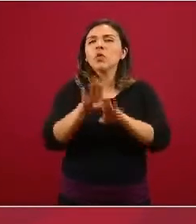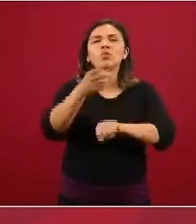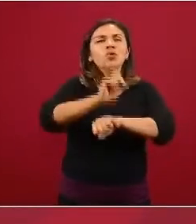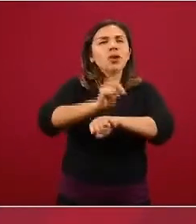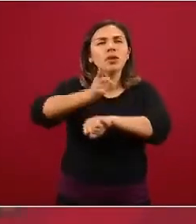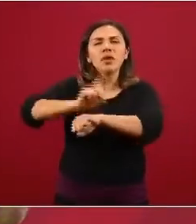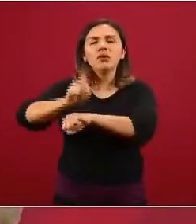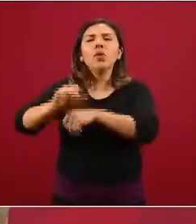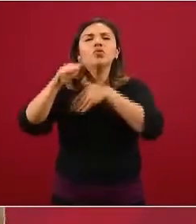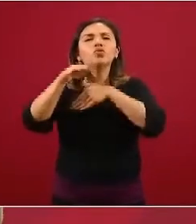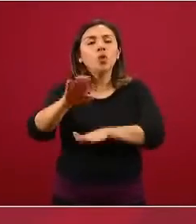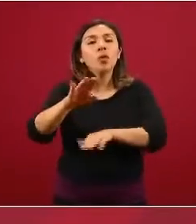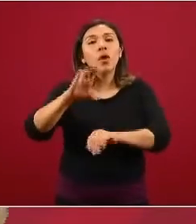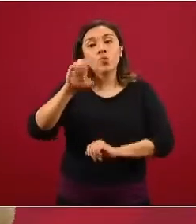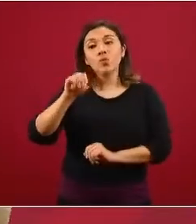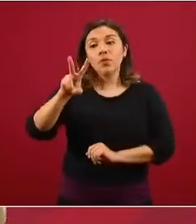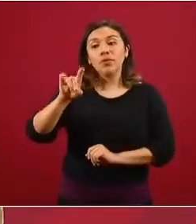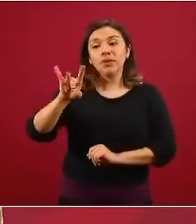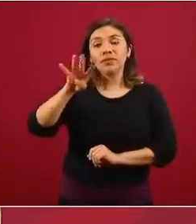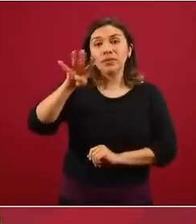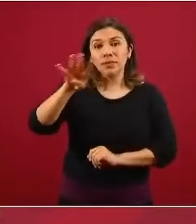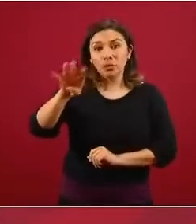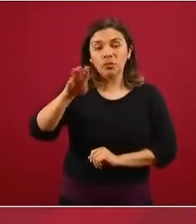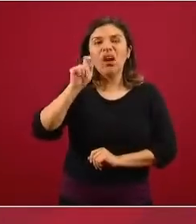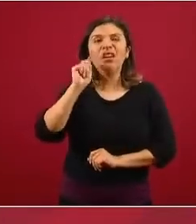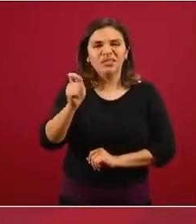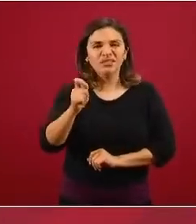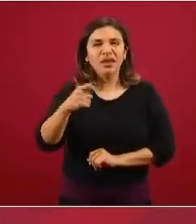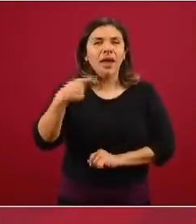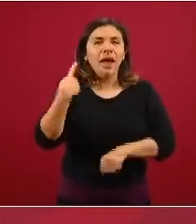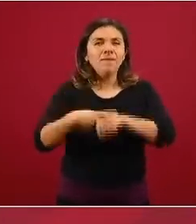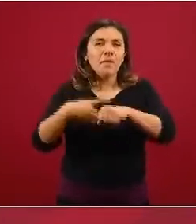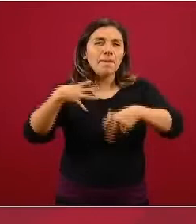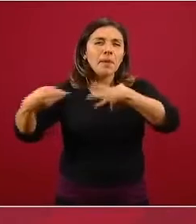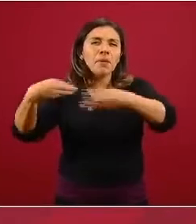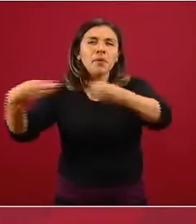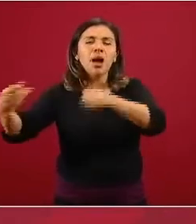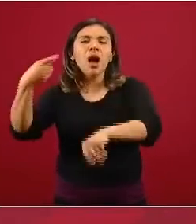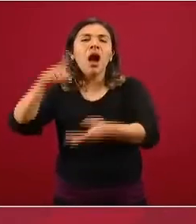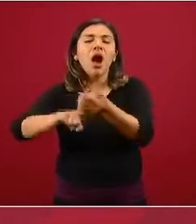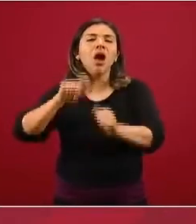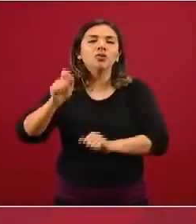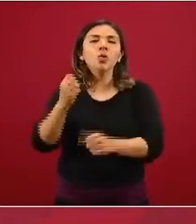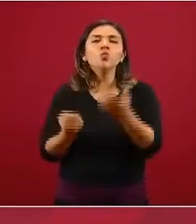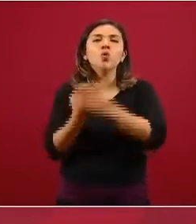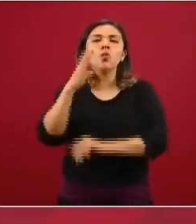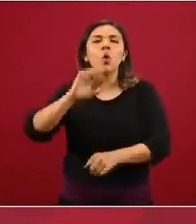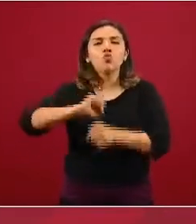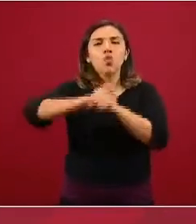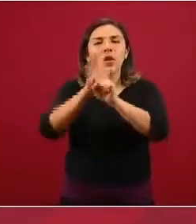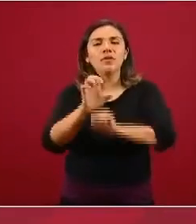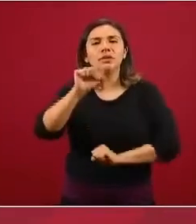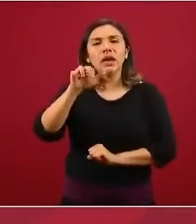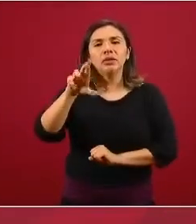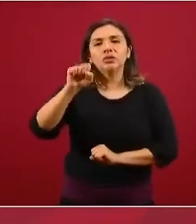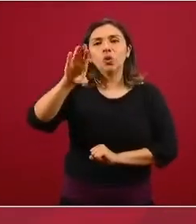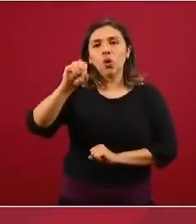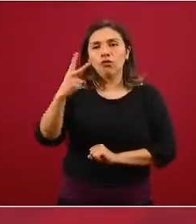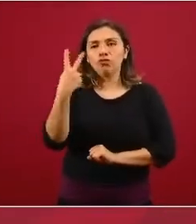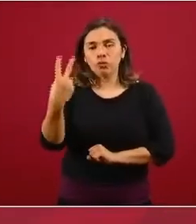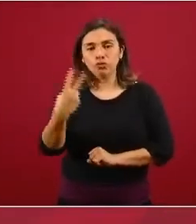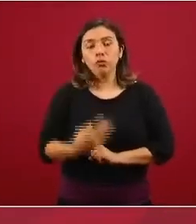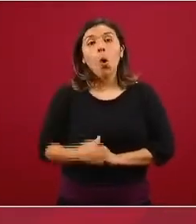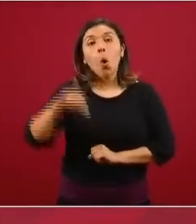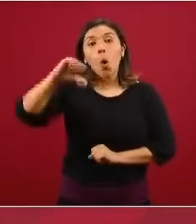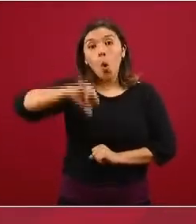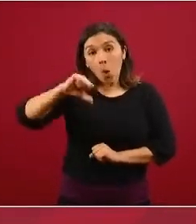diaria sobre COVID-19, la pandemia causada por el nuevo coronavirus SARS-CoV-2. Hoy